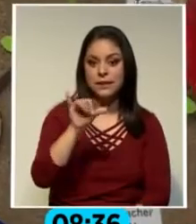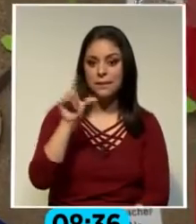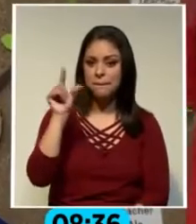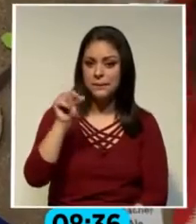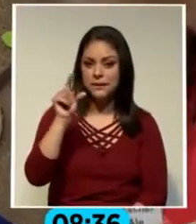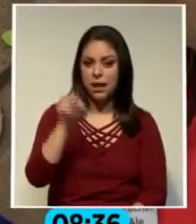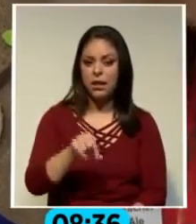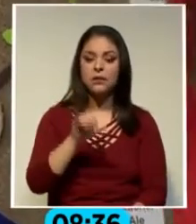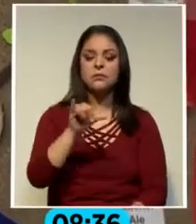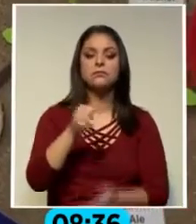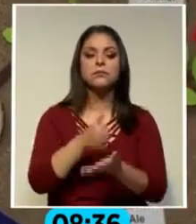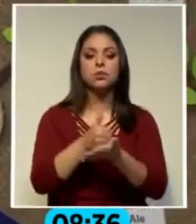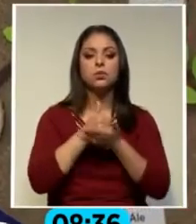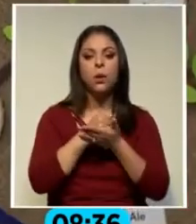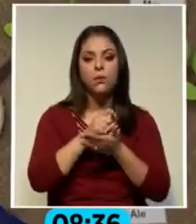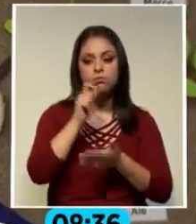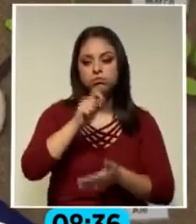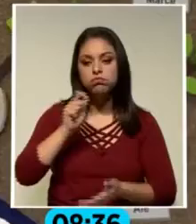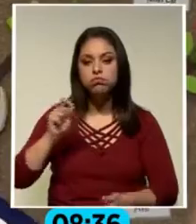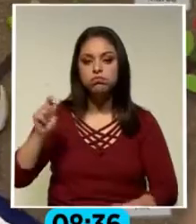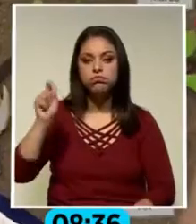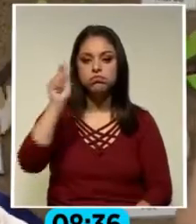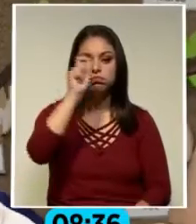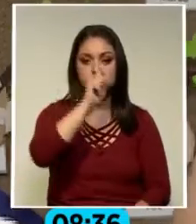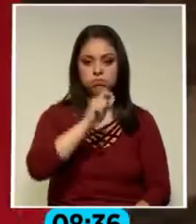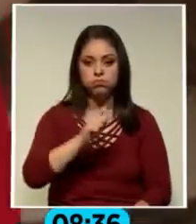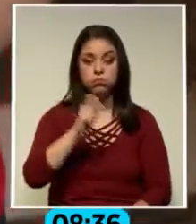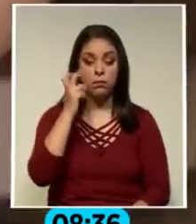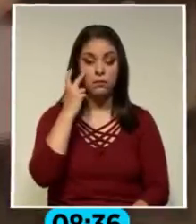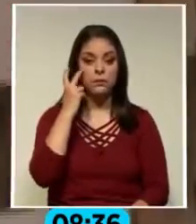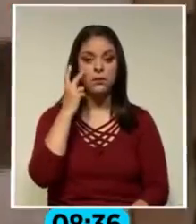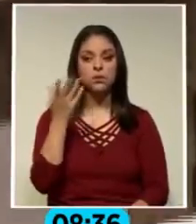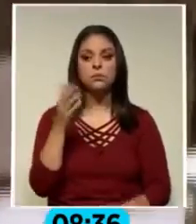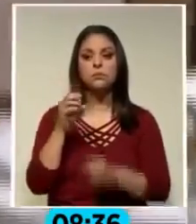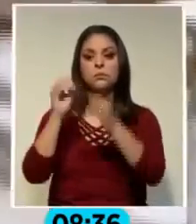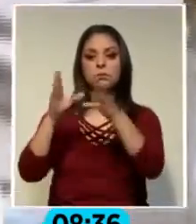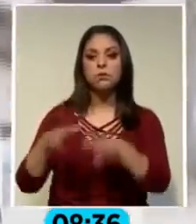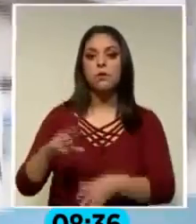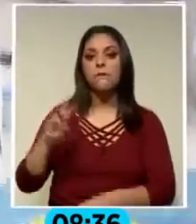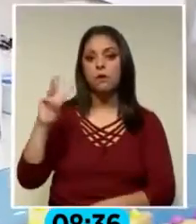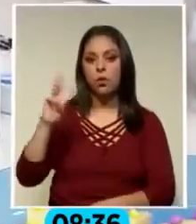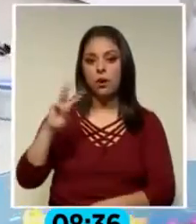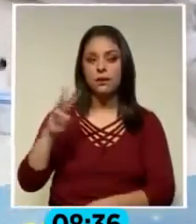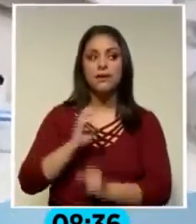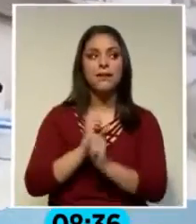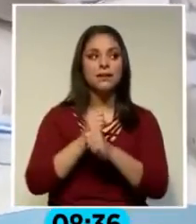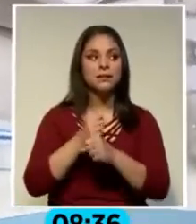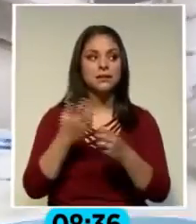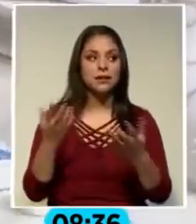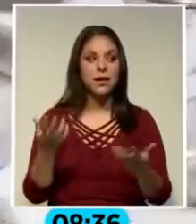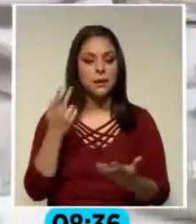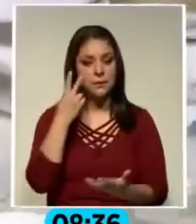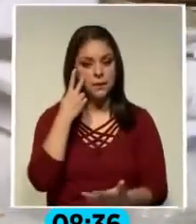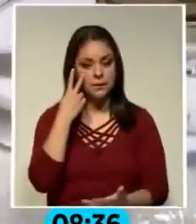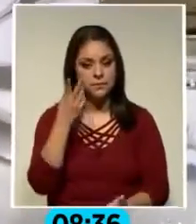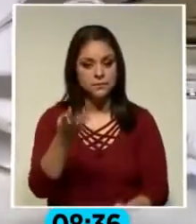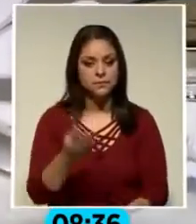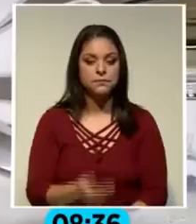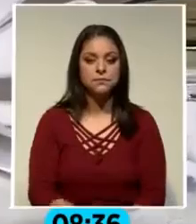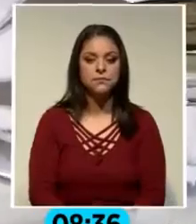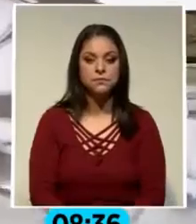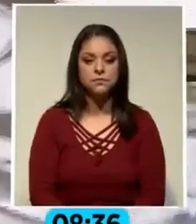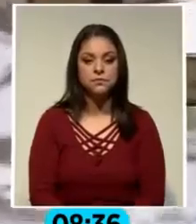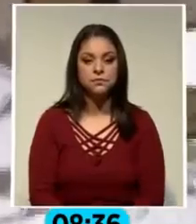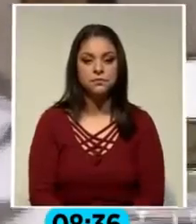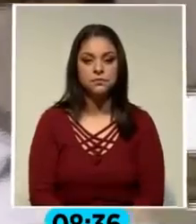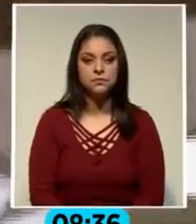ayudar a puntillar de esta otra forma. Entonces la niña Wayne, ¿qué va a hacer? Voy a hacerle solo una niña Wayne para que usted vea. Entonces,